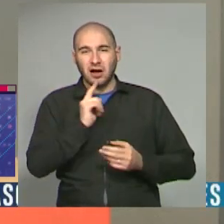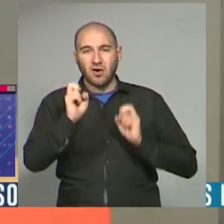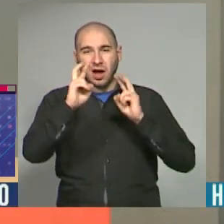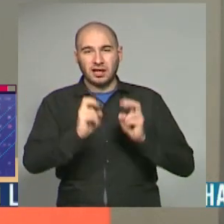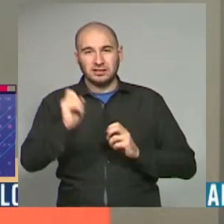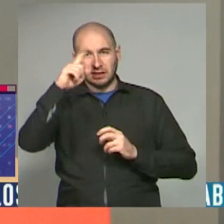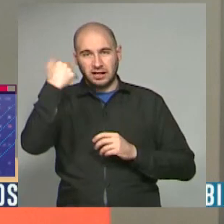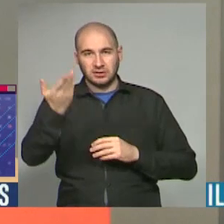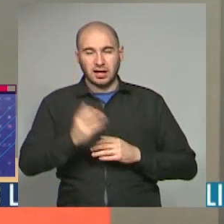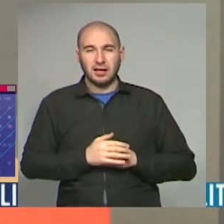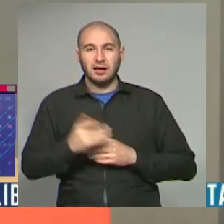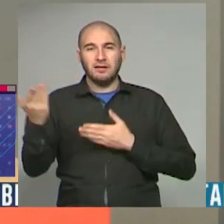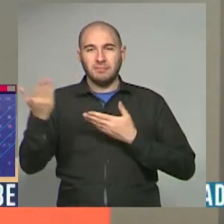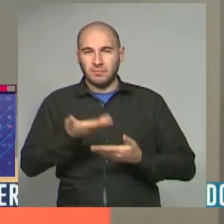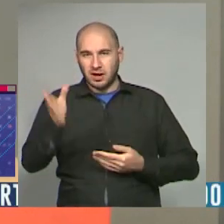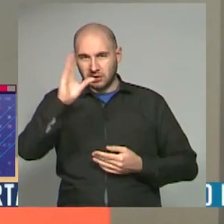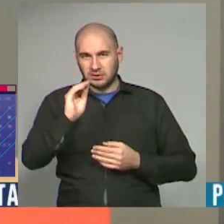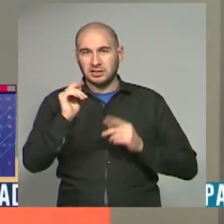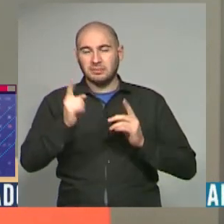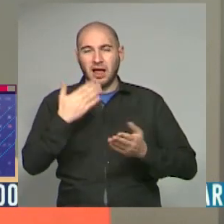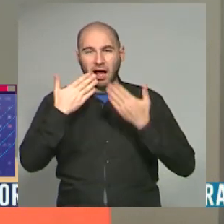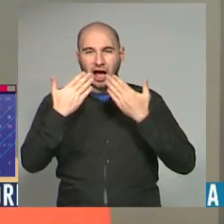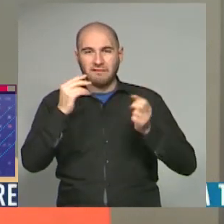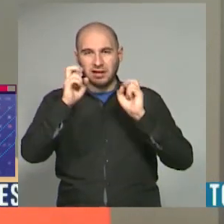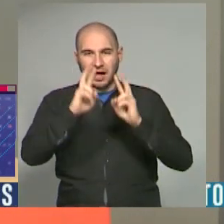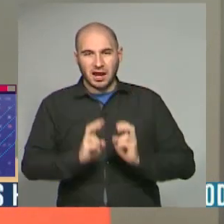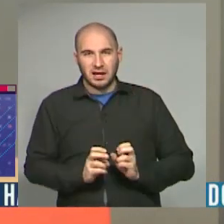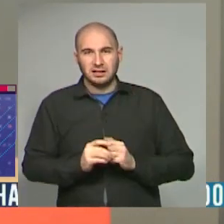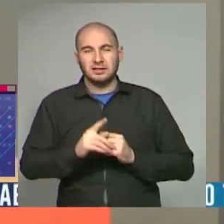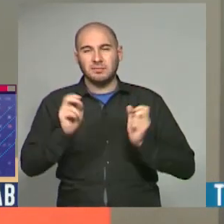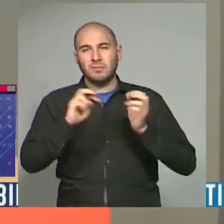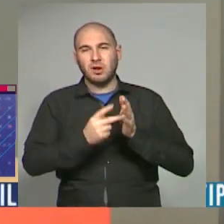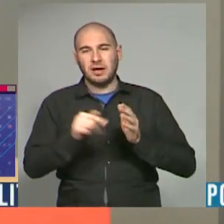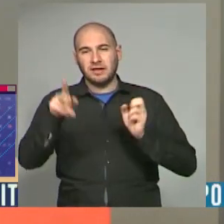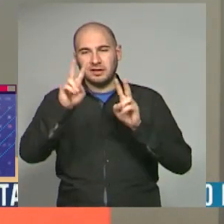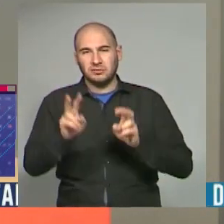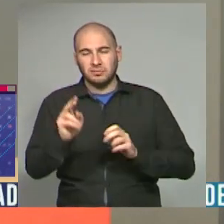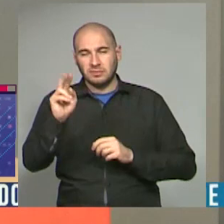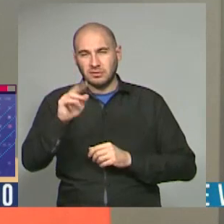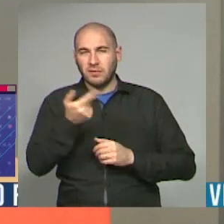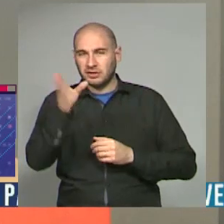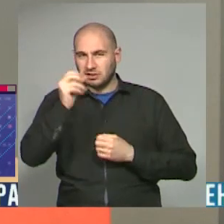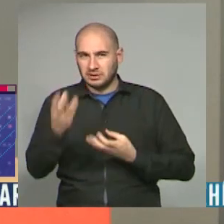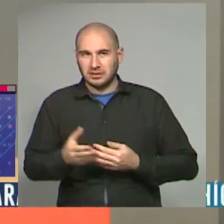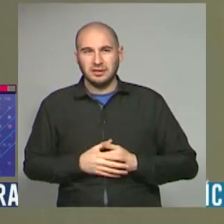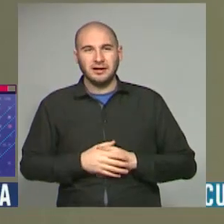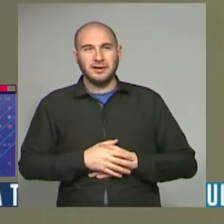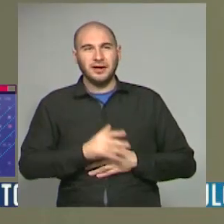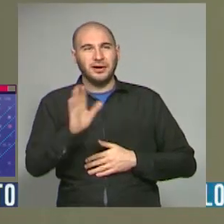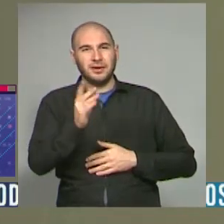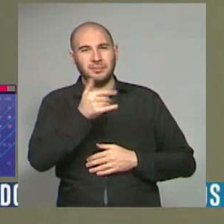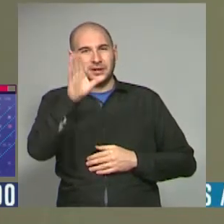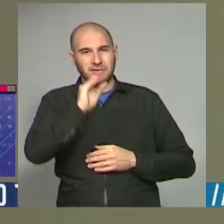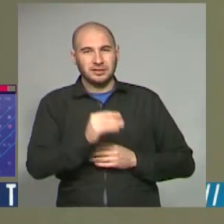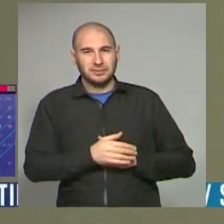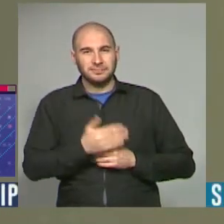analista internacional, a quien le damos las buenas noches y con quien vamos a estar analizando esta situación de Venezuela. Buenas noches, Santiago, ¿cómo estás? Hola, buenas